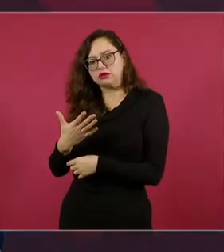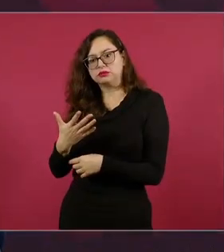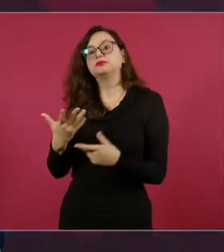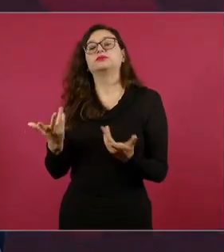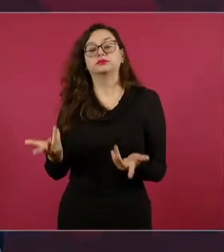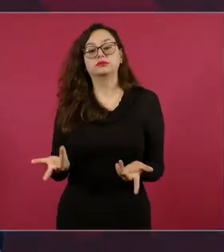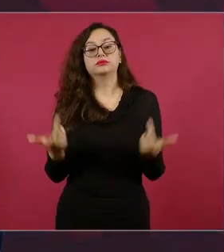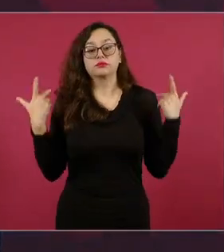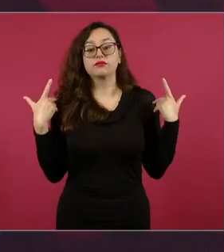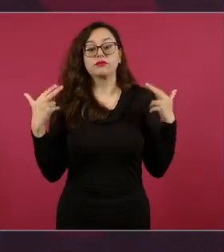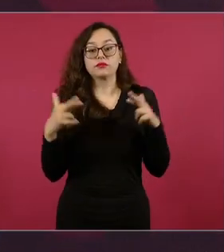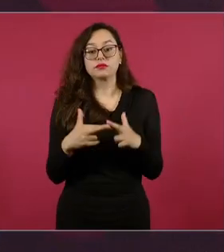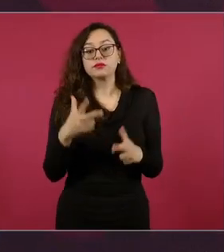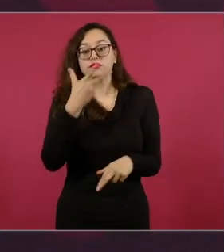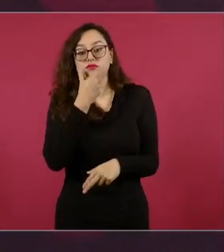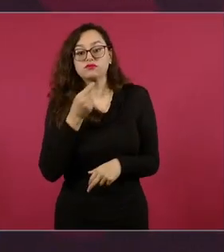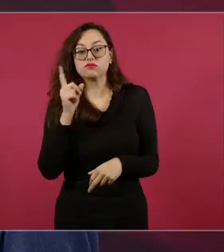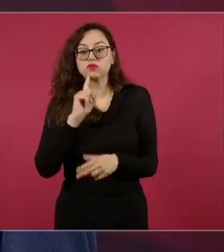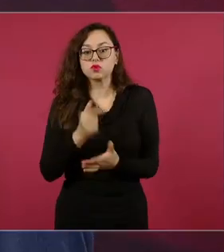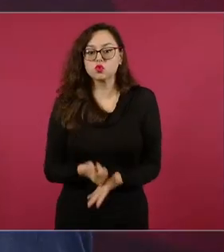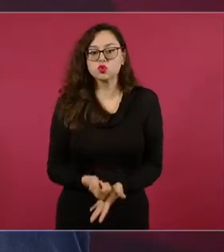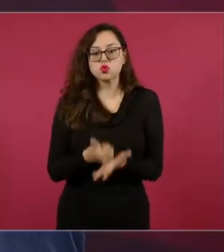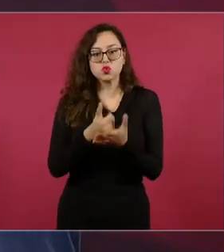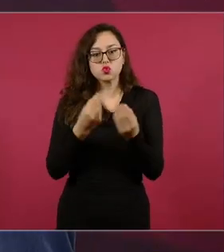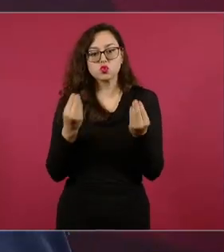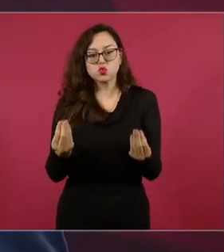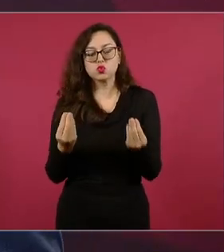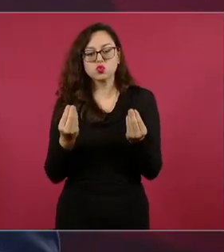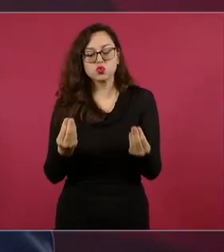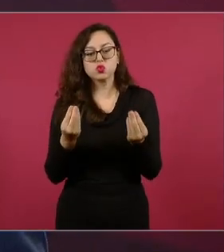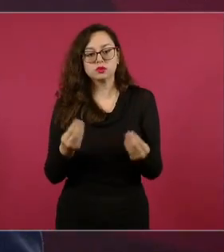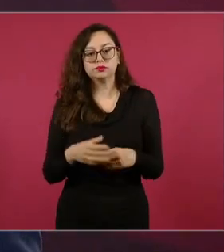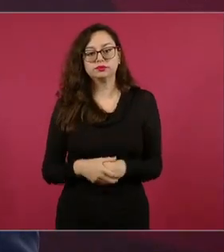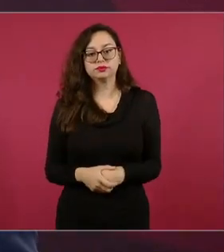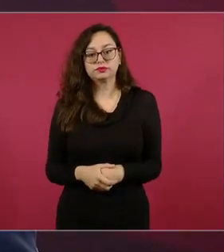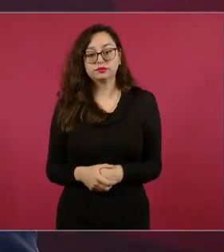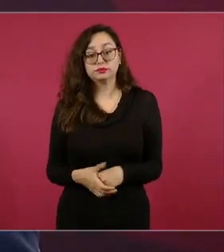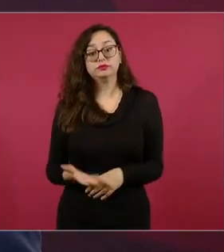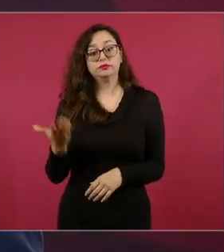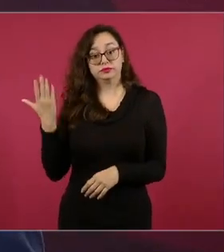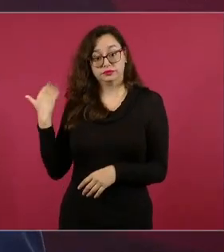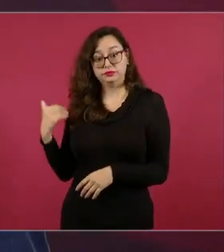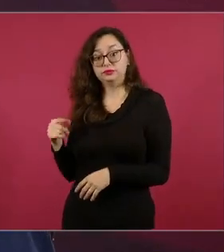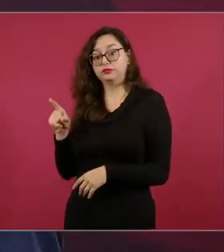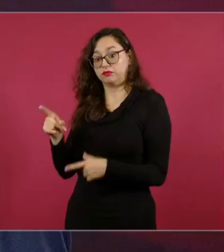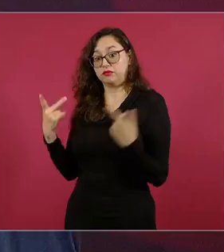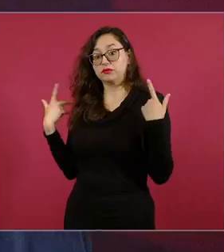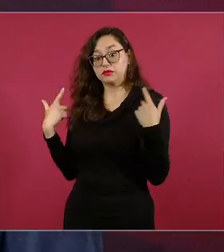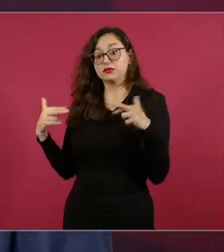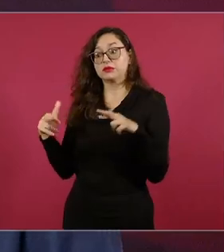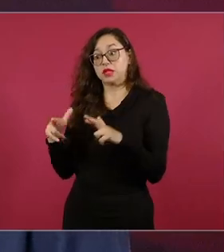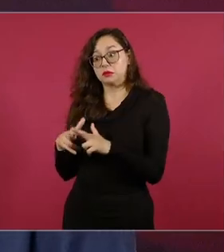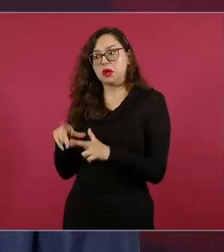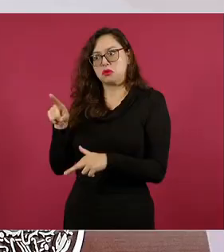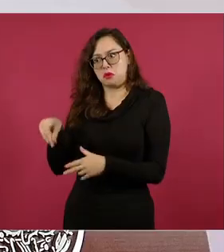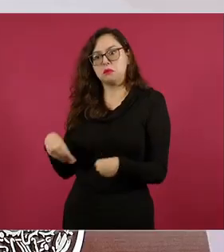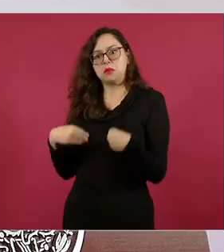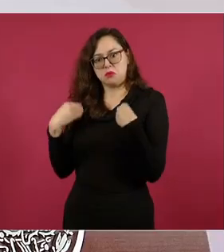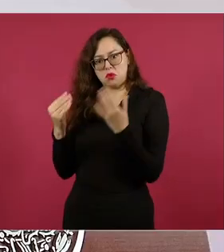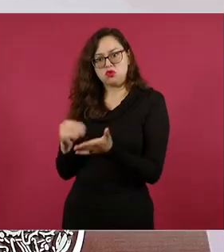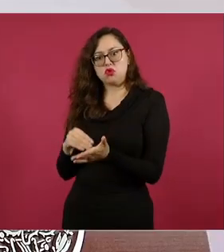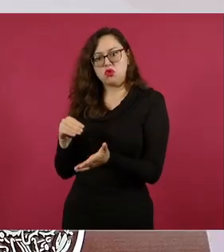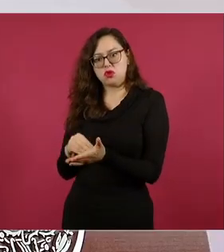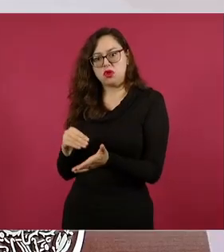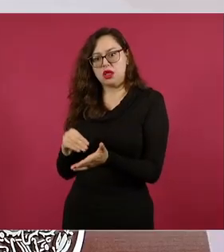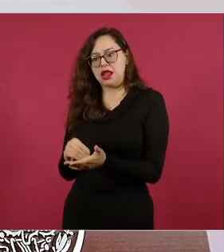los maestros ayudan mucho en eso. A mí me ayudó mucho mi maestro, que todavía vive, el maestro